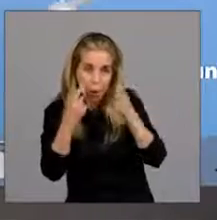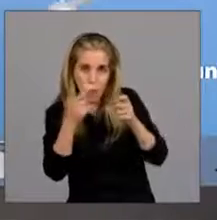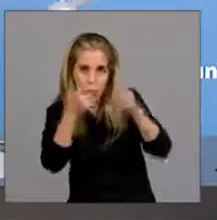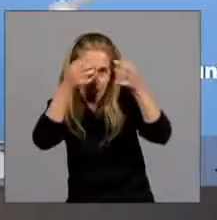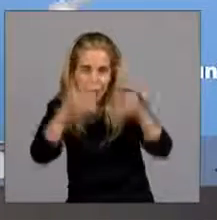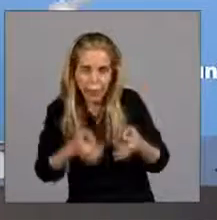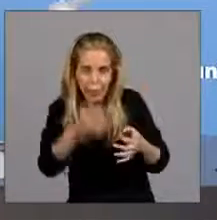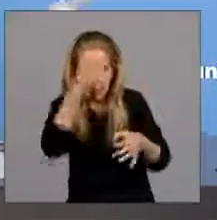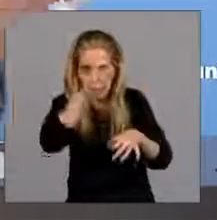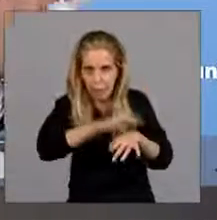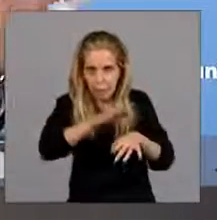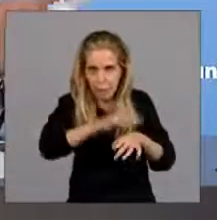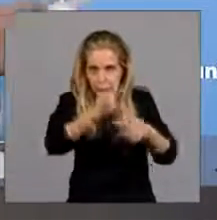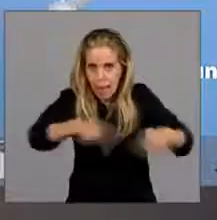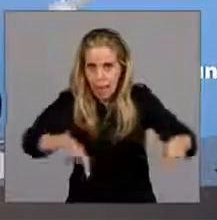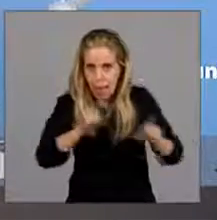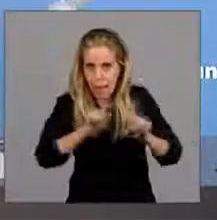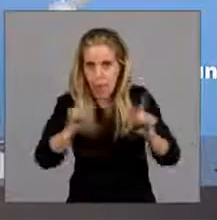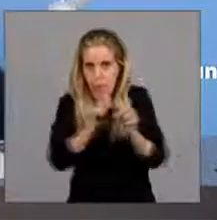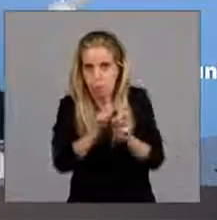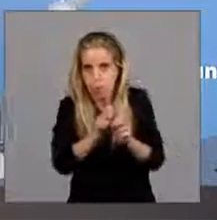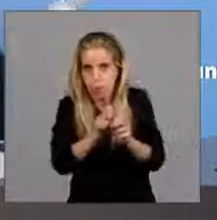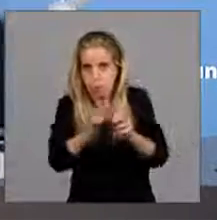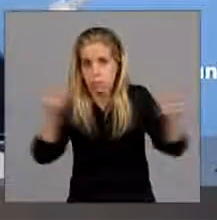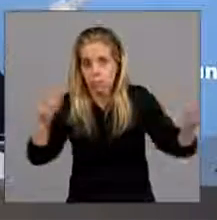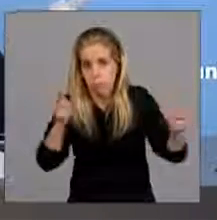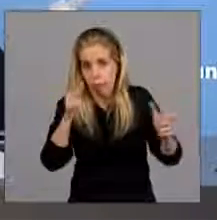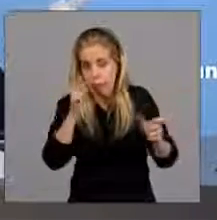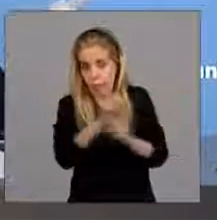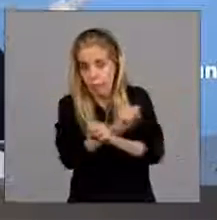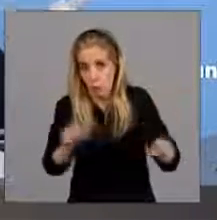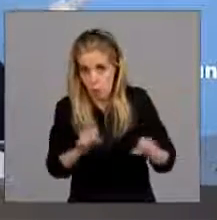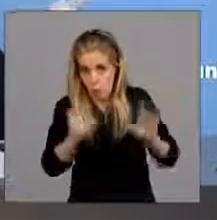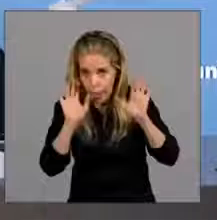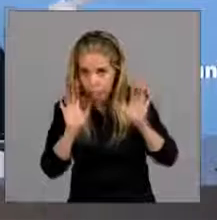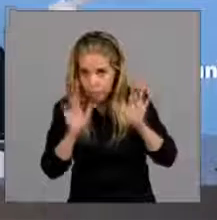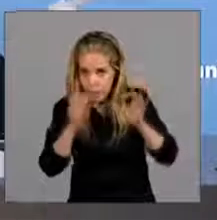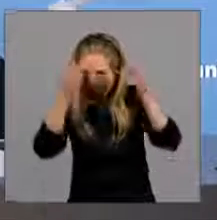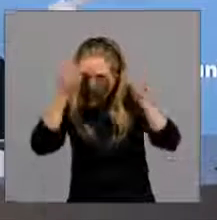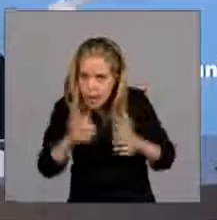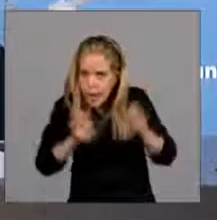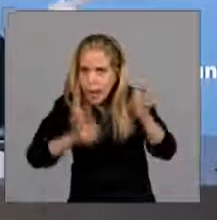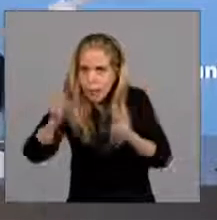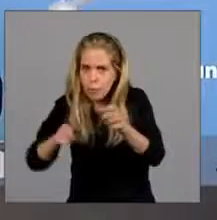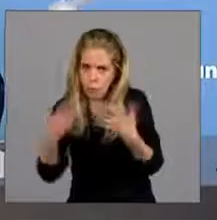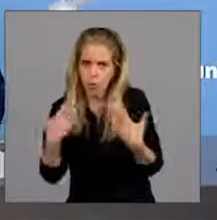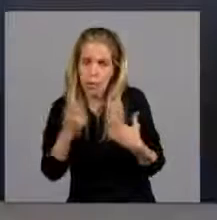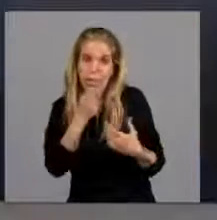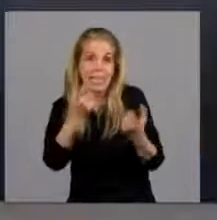de la enfermedad para que podamos precisamente garantizar que todos tengan la misma atención.